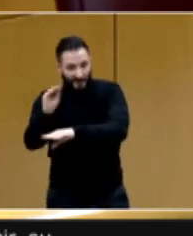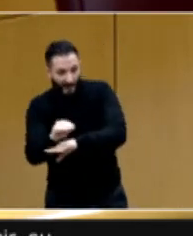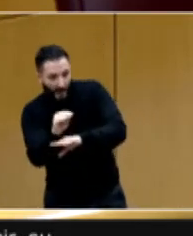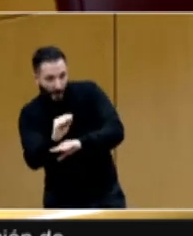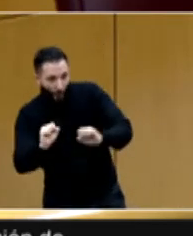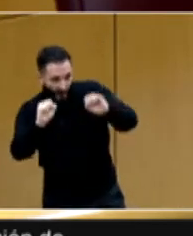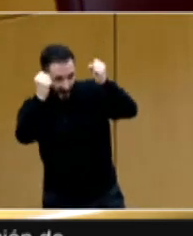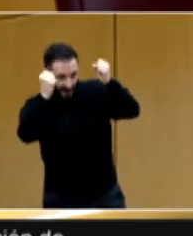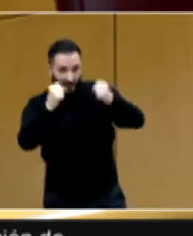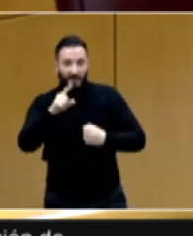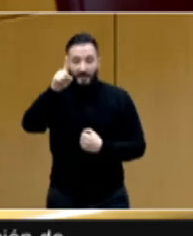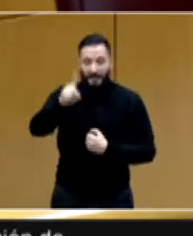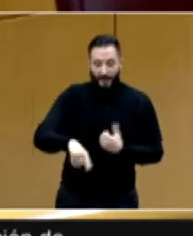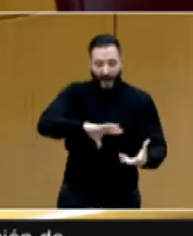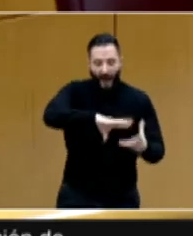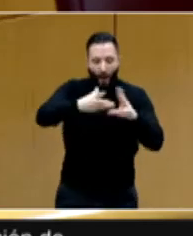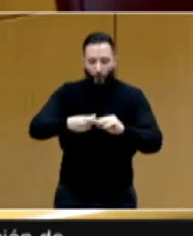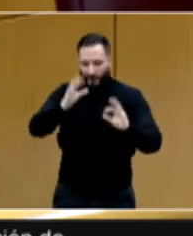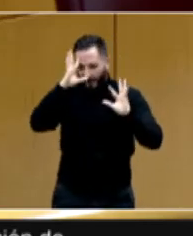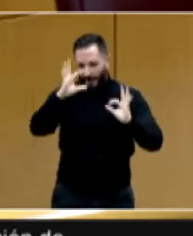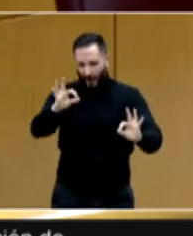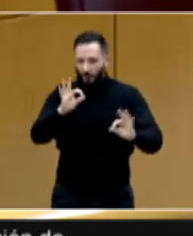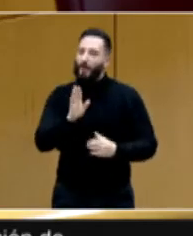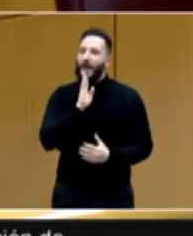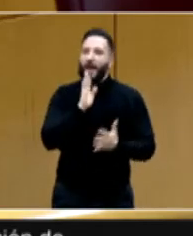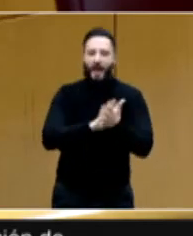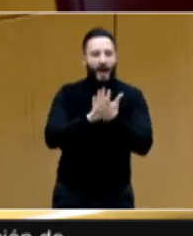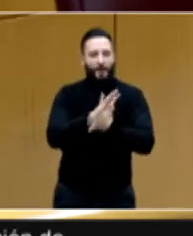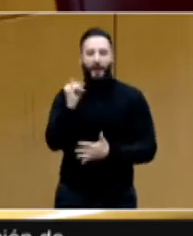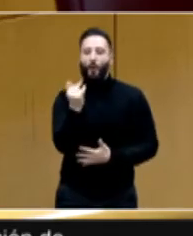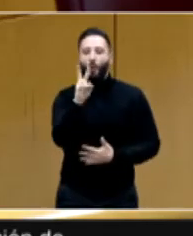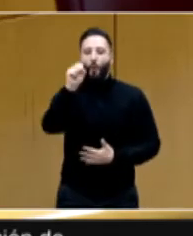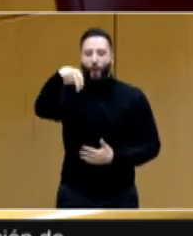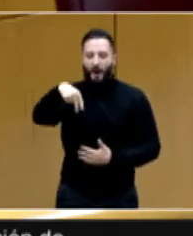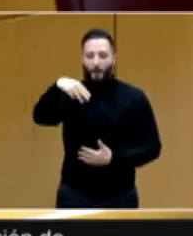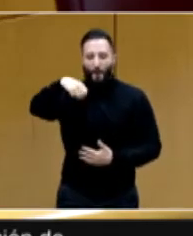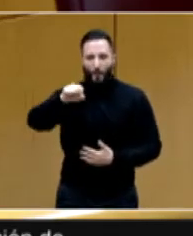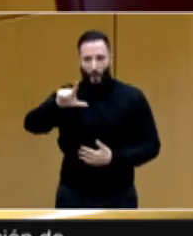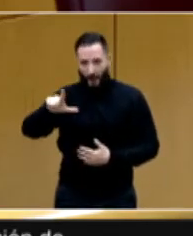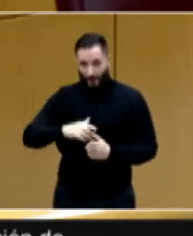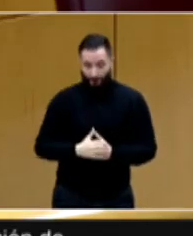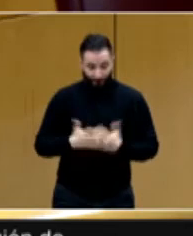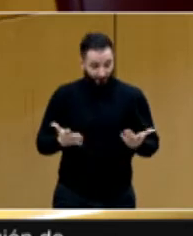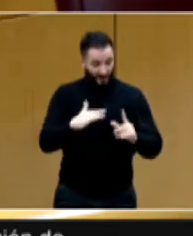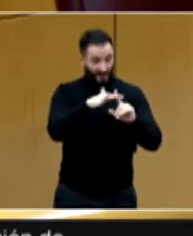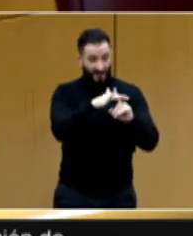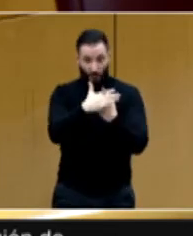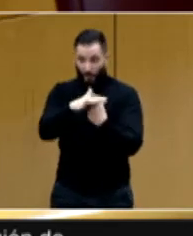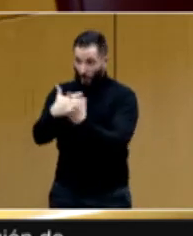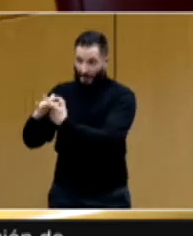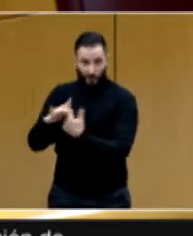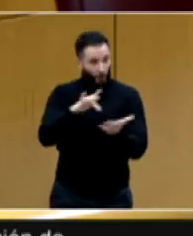olvidemos y los ajustes razonables como decía como decía Juan Manuel y En aquellos casos en los que la dificultad